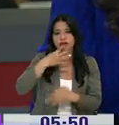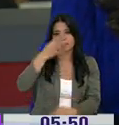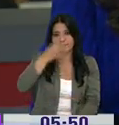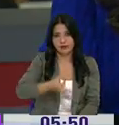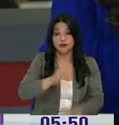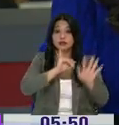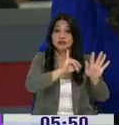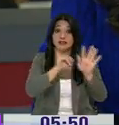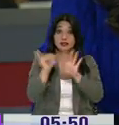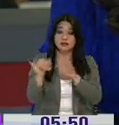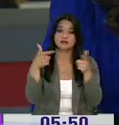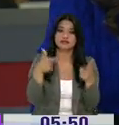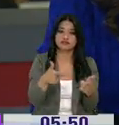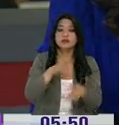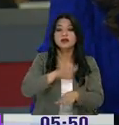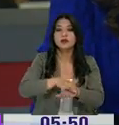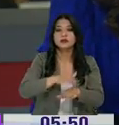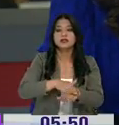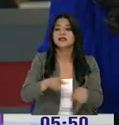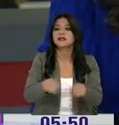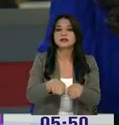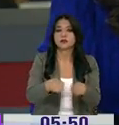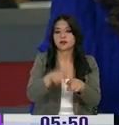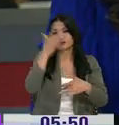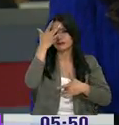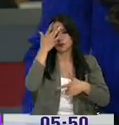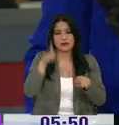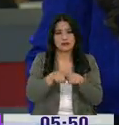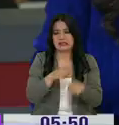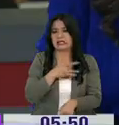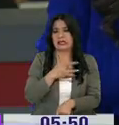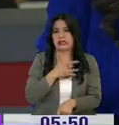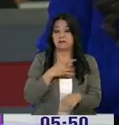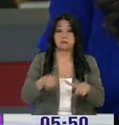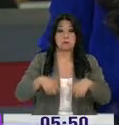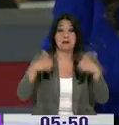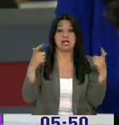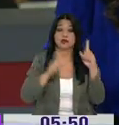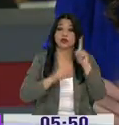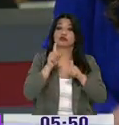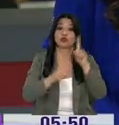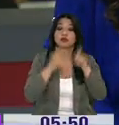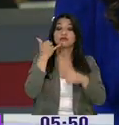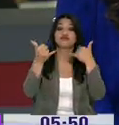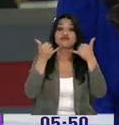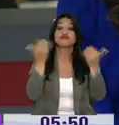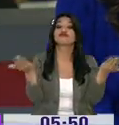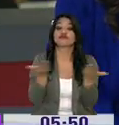en seguimiento tras presentar los síntomas del COVID-19. El mayor número de consultas provienen de Guayaquil.